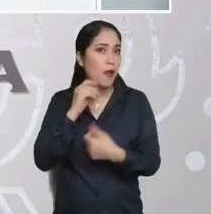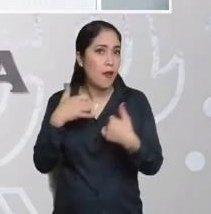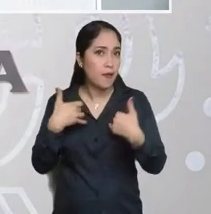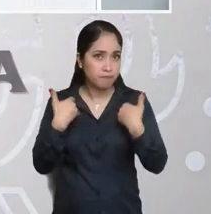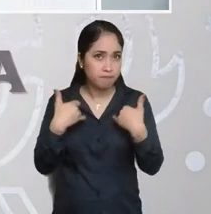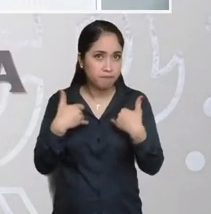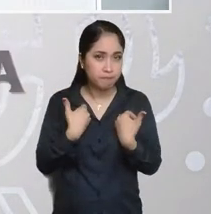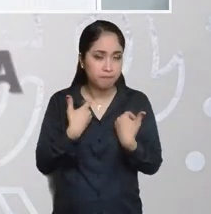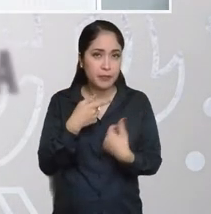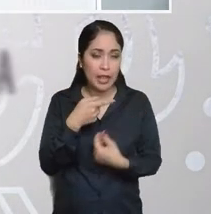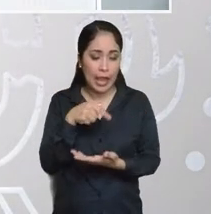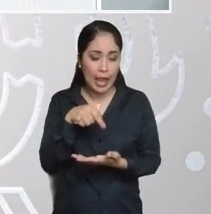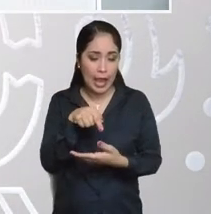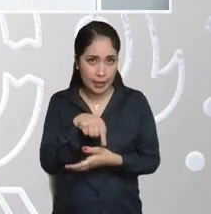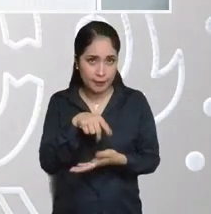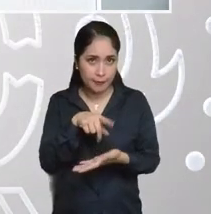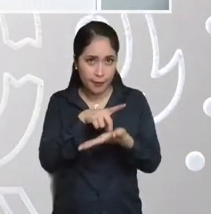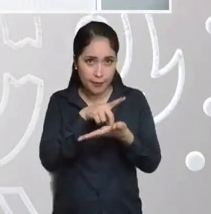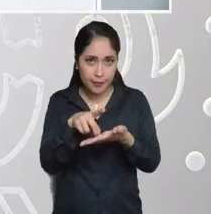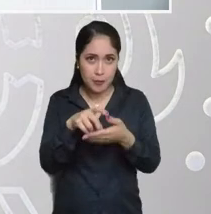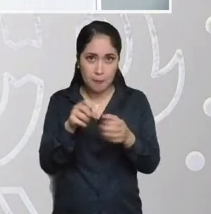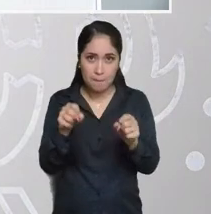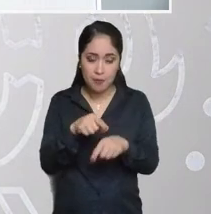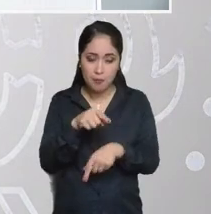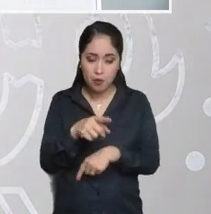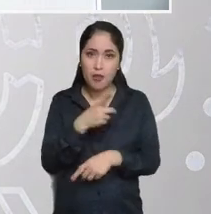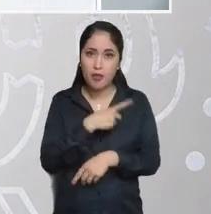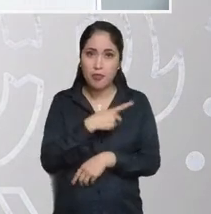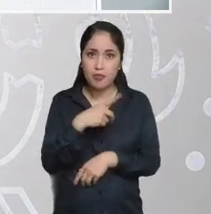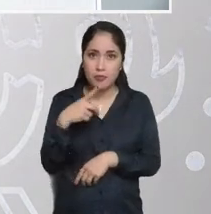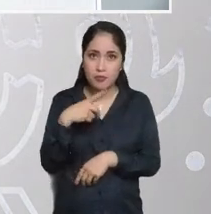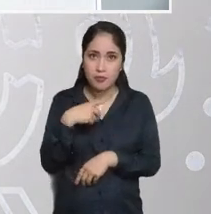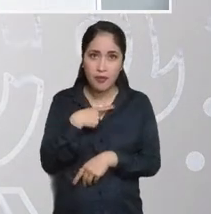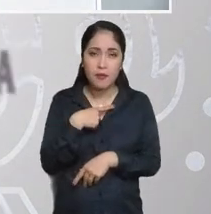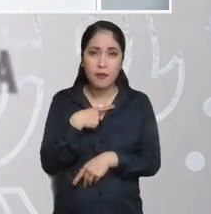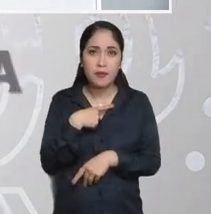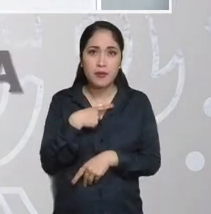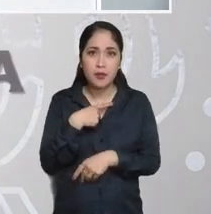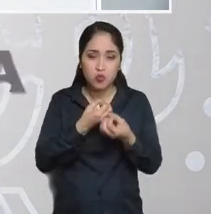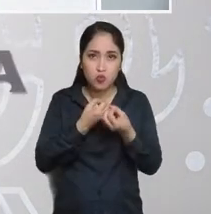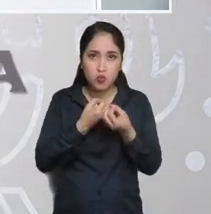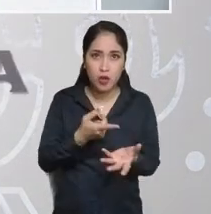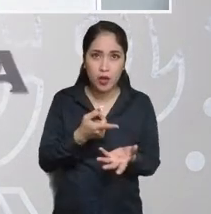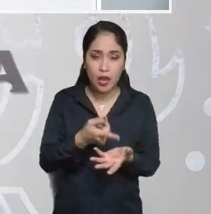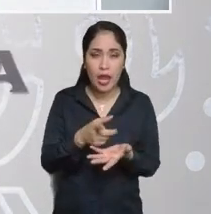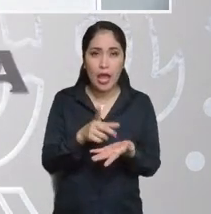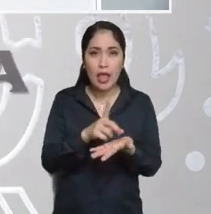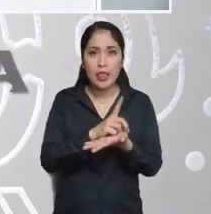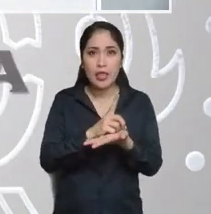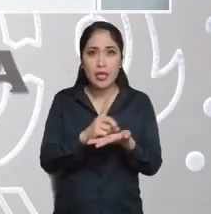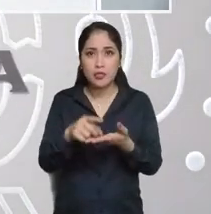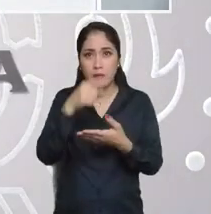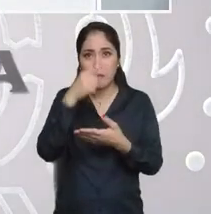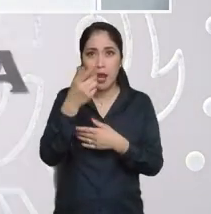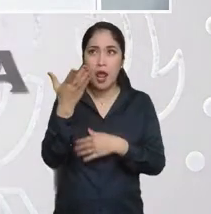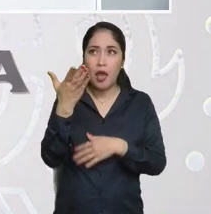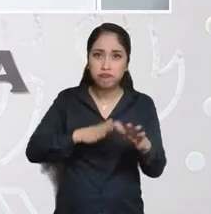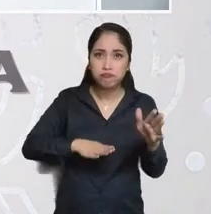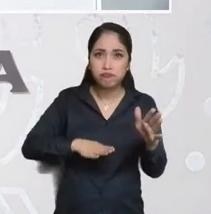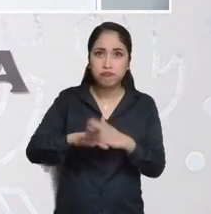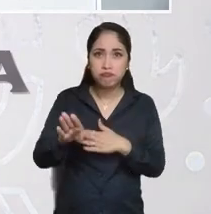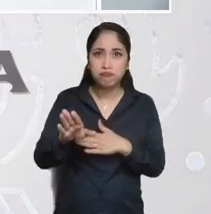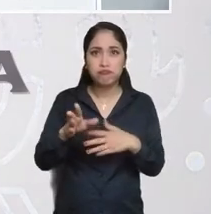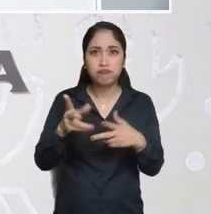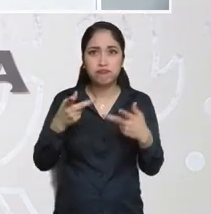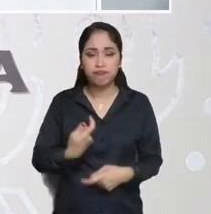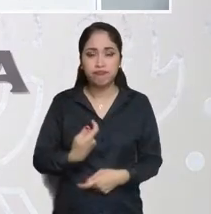con capacidad de goce de los mismos, estableciendo el derecho al adecuado desarrollo evolutivo de la personalidad y el derecho a